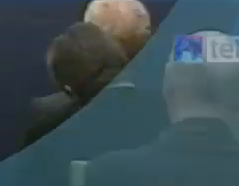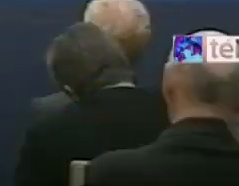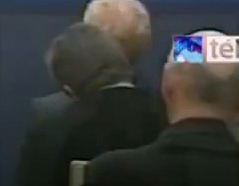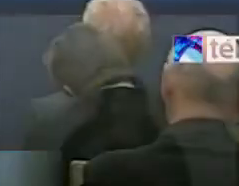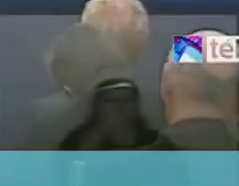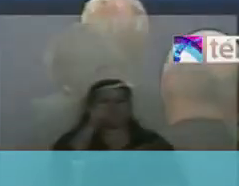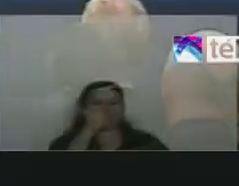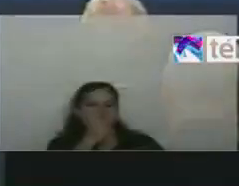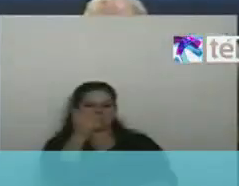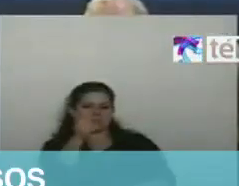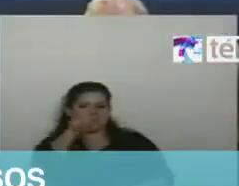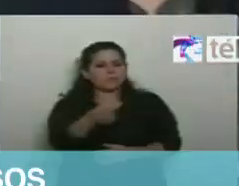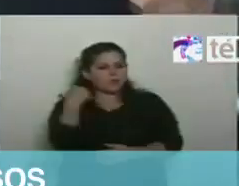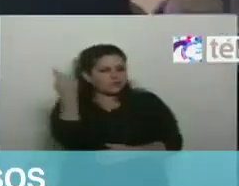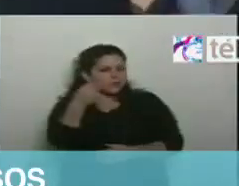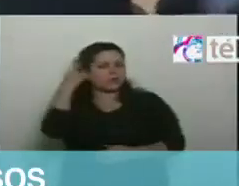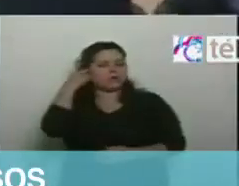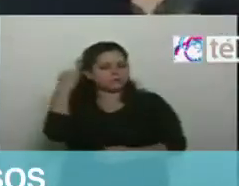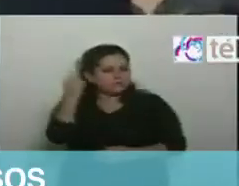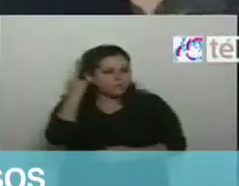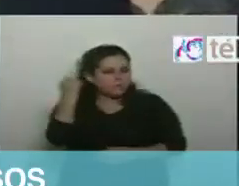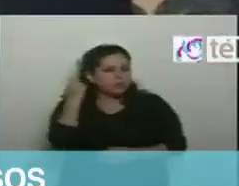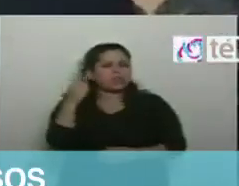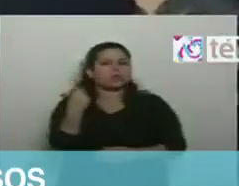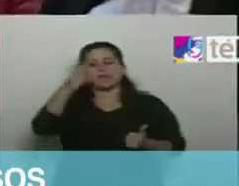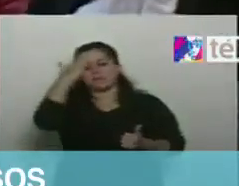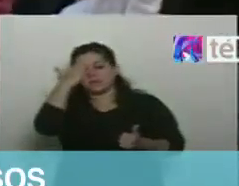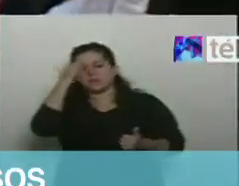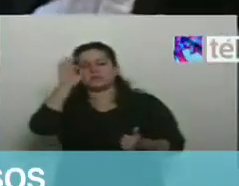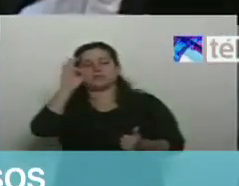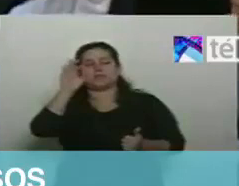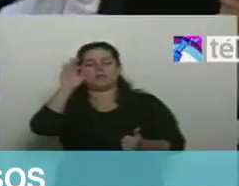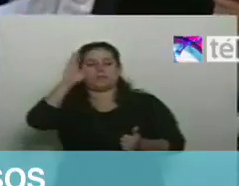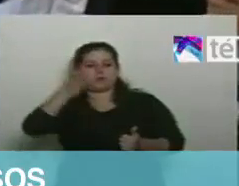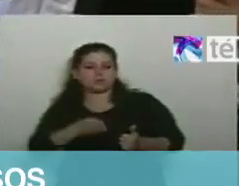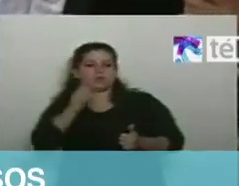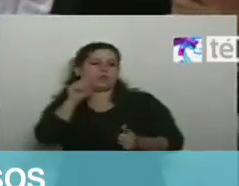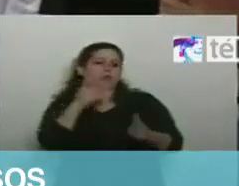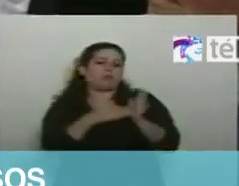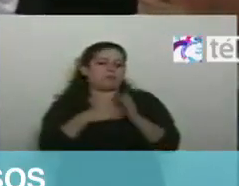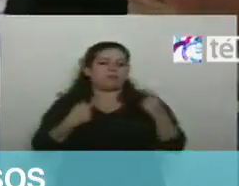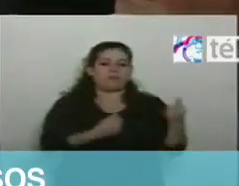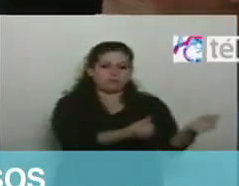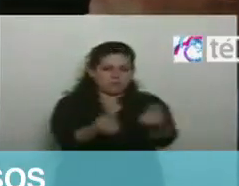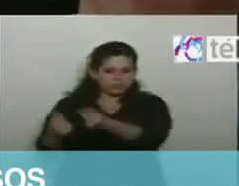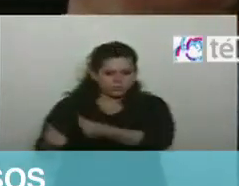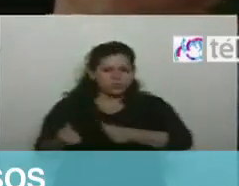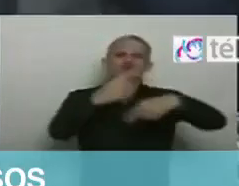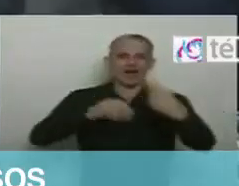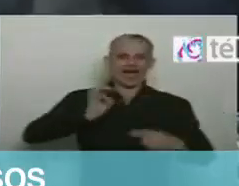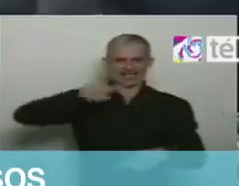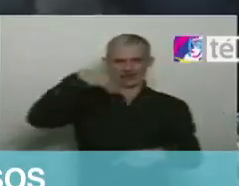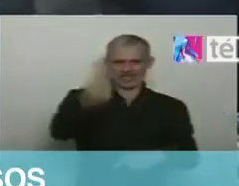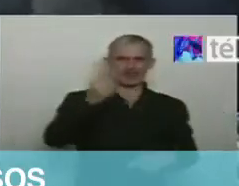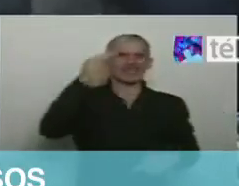El gobierno proyectó para el 2015 una inflación del 15,6% y un dólar a 9,45 pesos por unidad, lo informó el jefe de gabinete